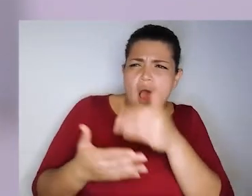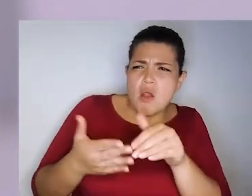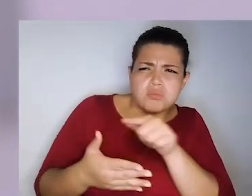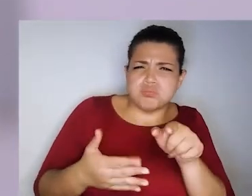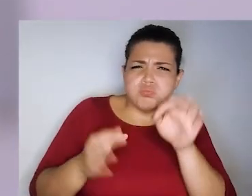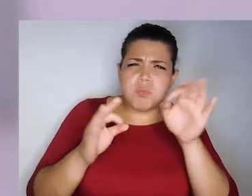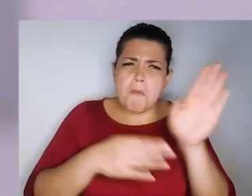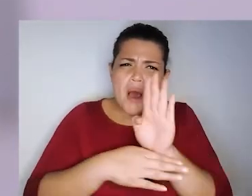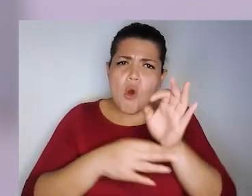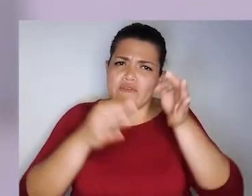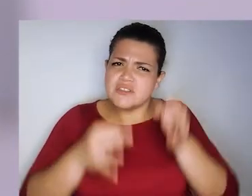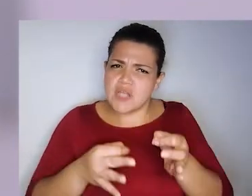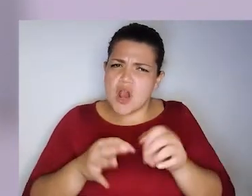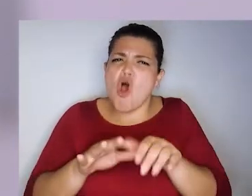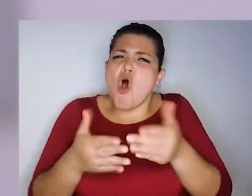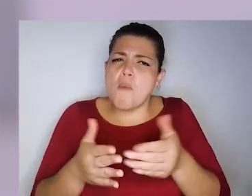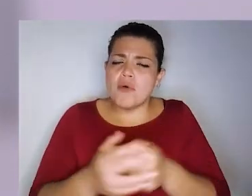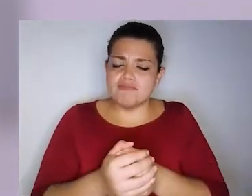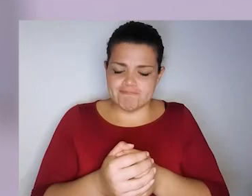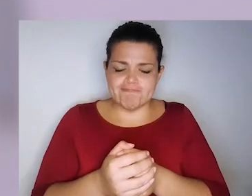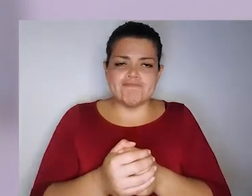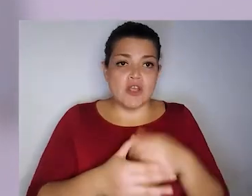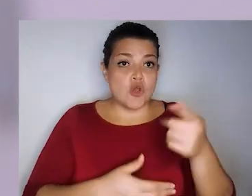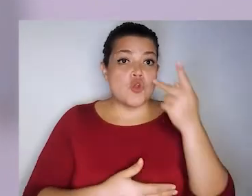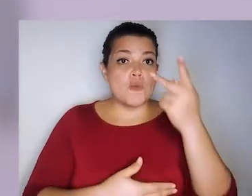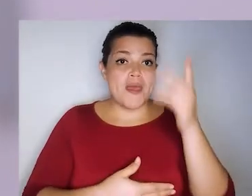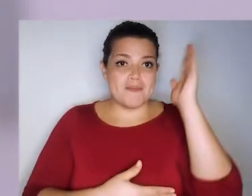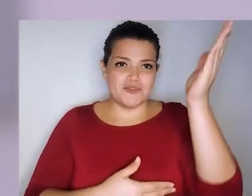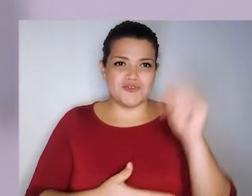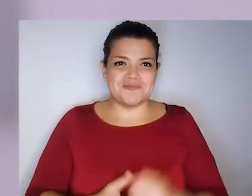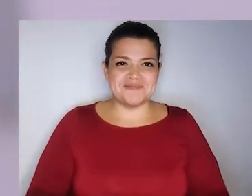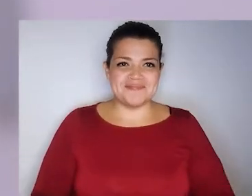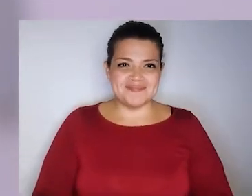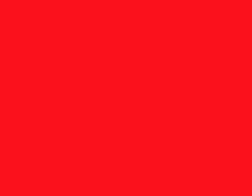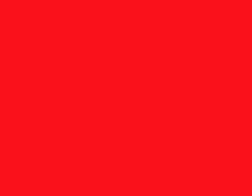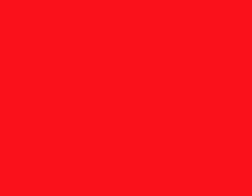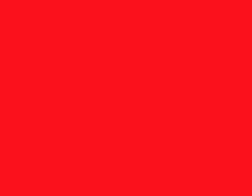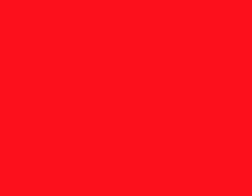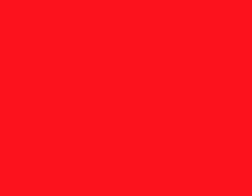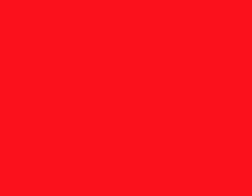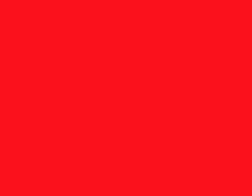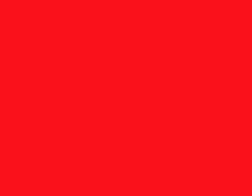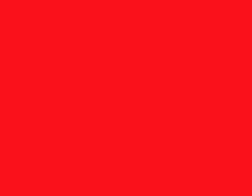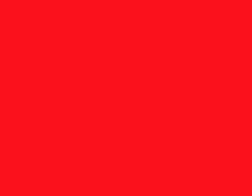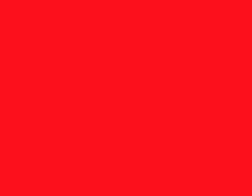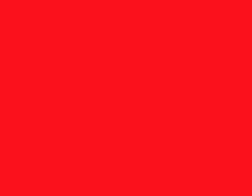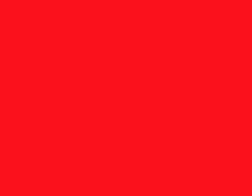hablaremos sobre cómo reconocer una cuenta oficial. Nos vemos.